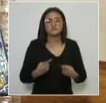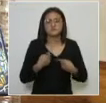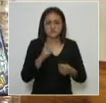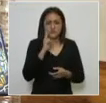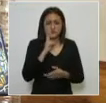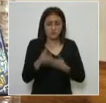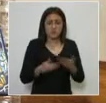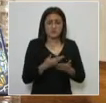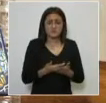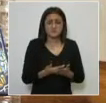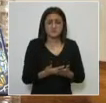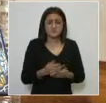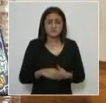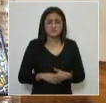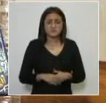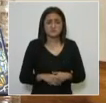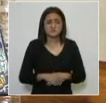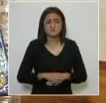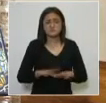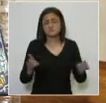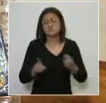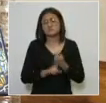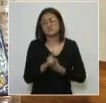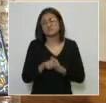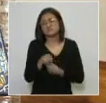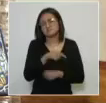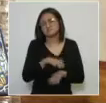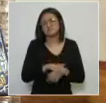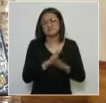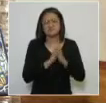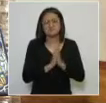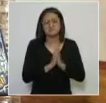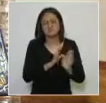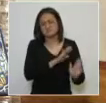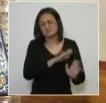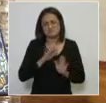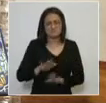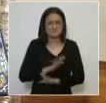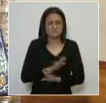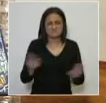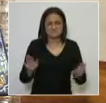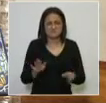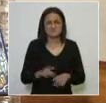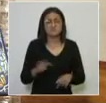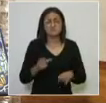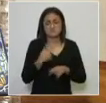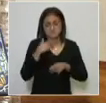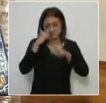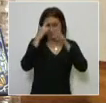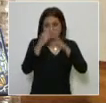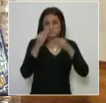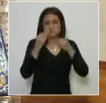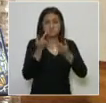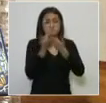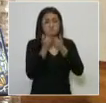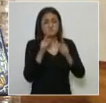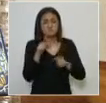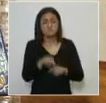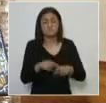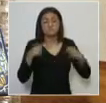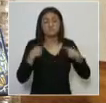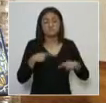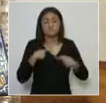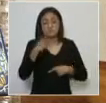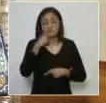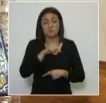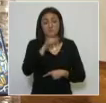pruebas. Ya, los protagonismos, por favor, que se hagan un ladito. Respetamos todas las libertades de expresiones.